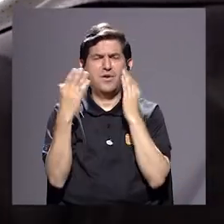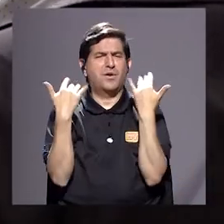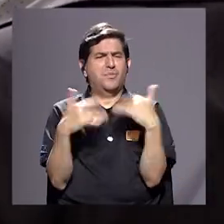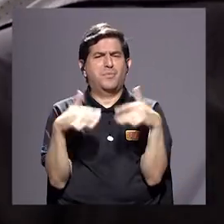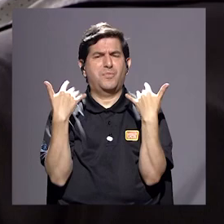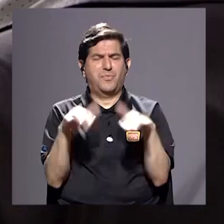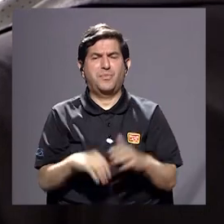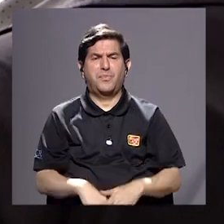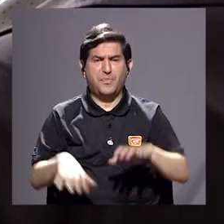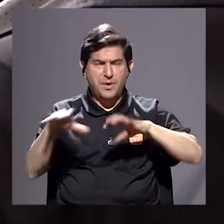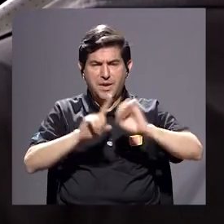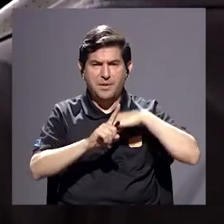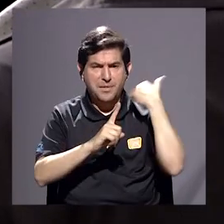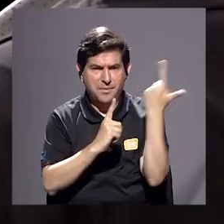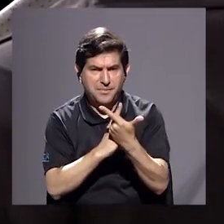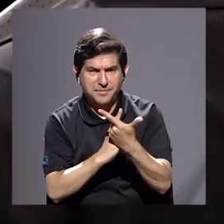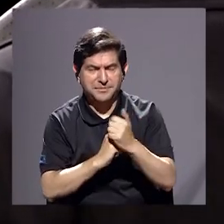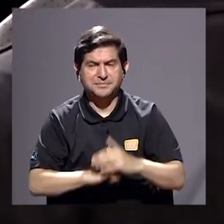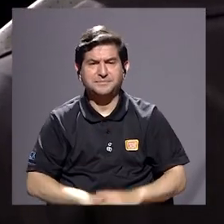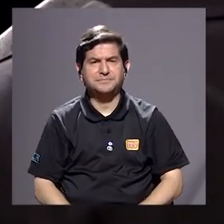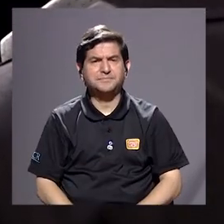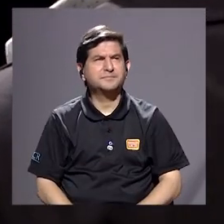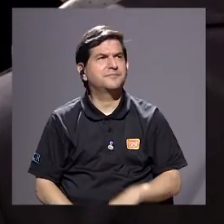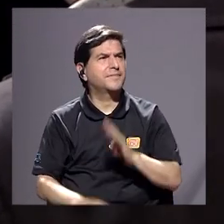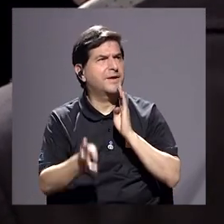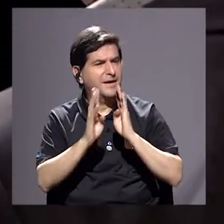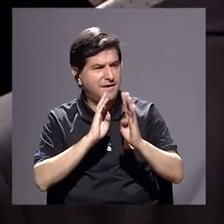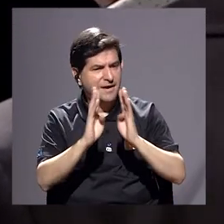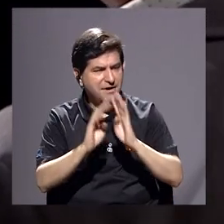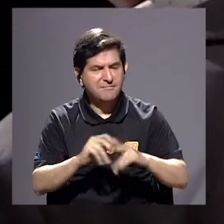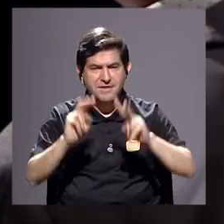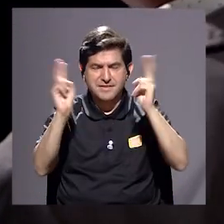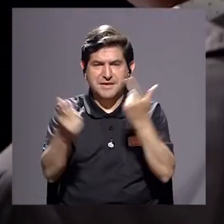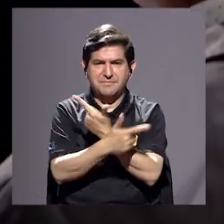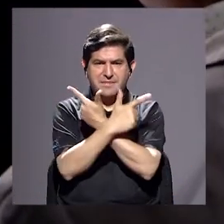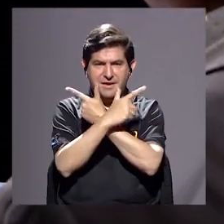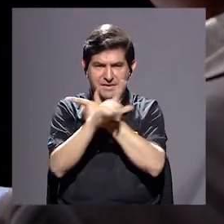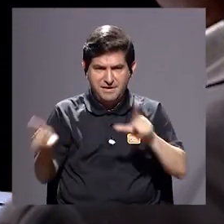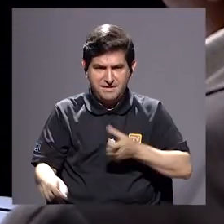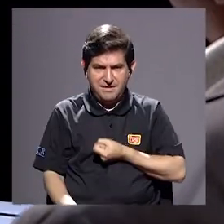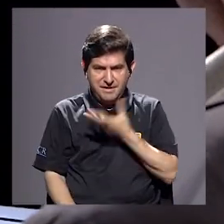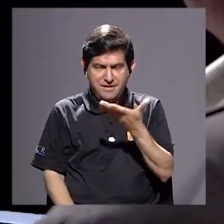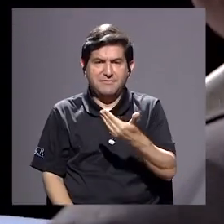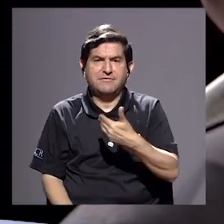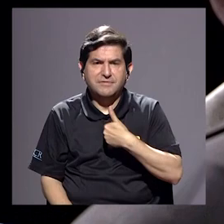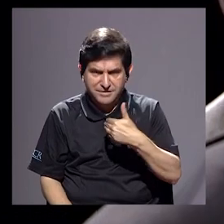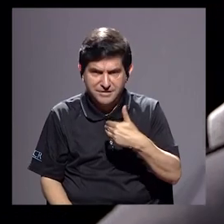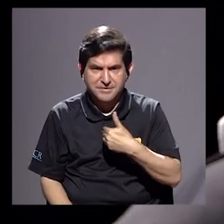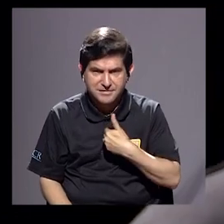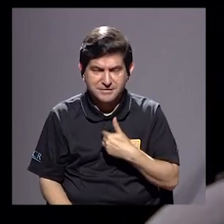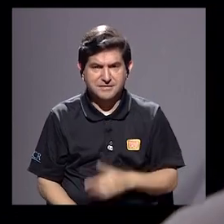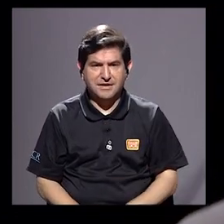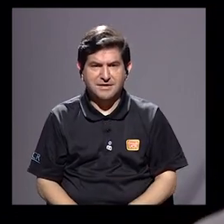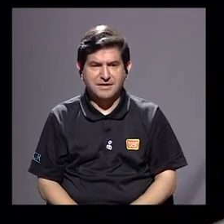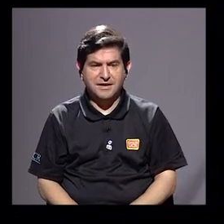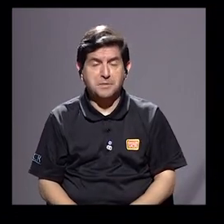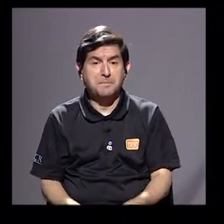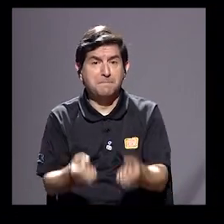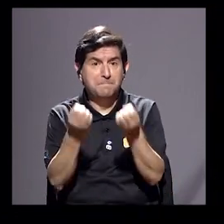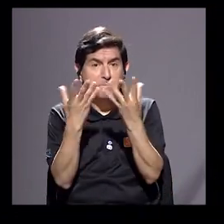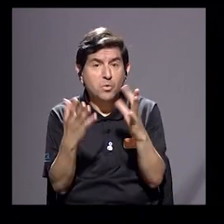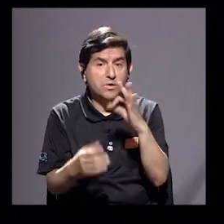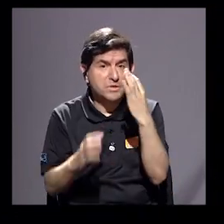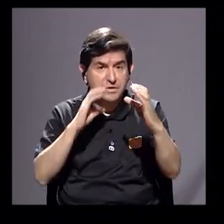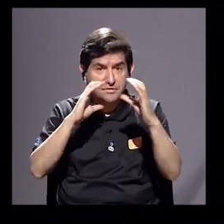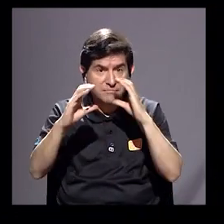a partir de movimientos sociales se habla en temas de libertad de expresión que tenemos un una gruesa cantidad de